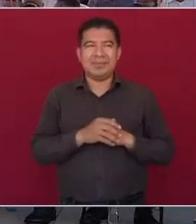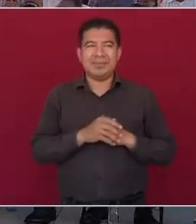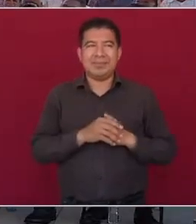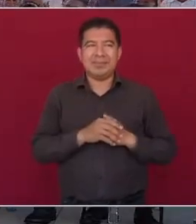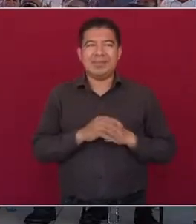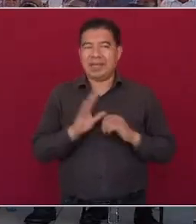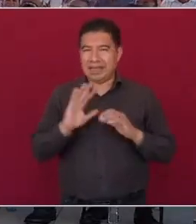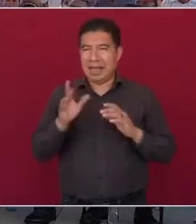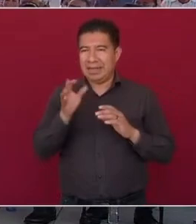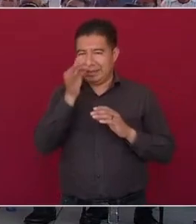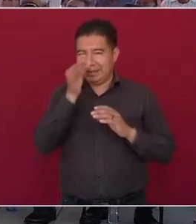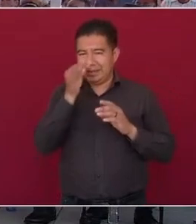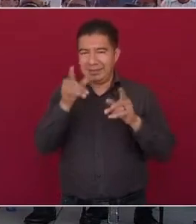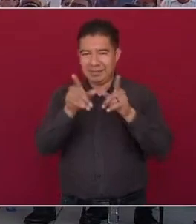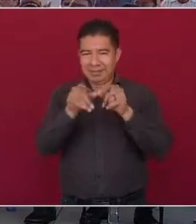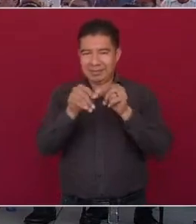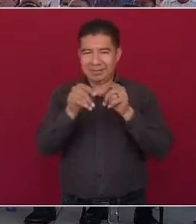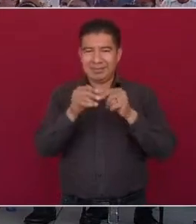Ya estoy terminando.